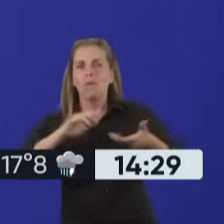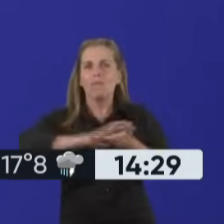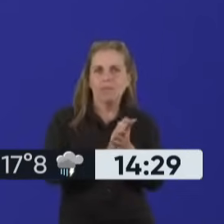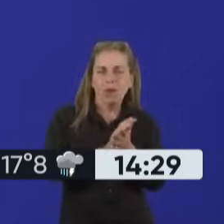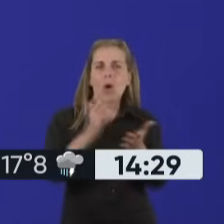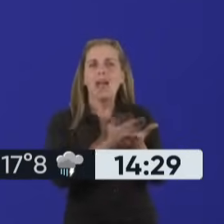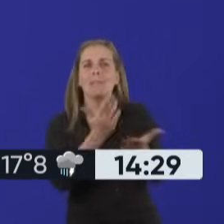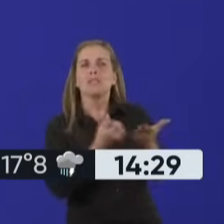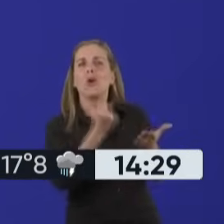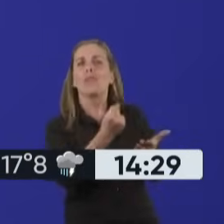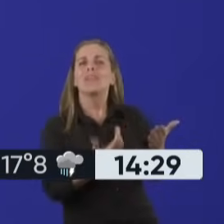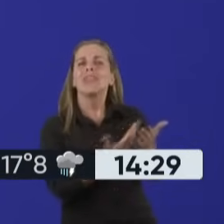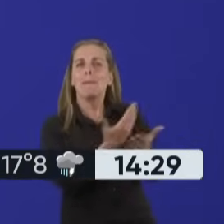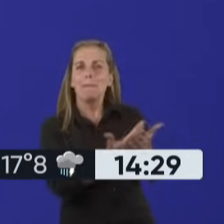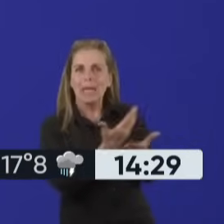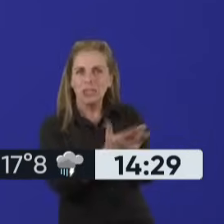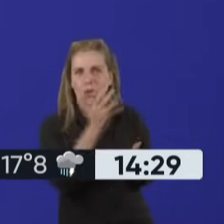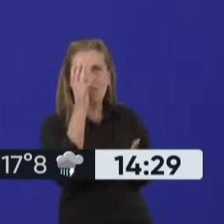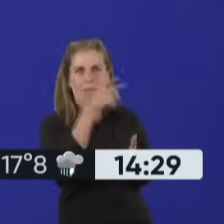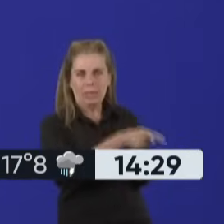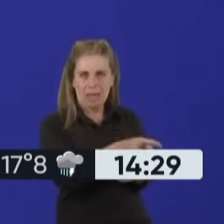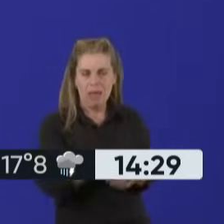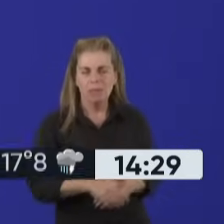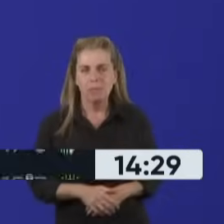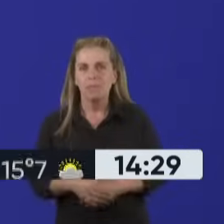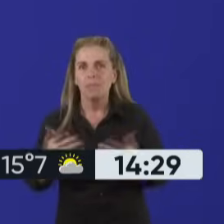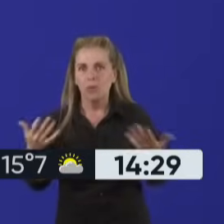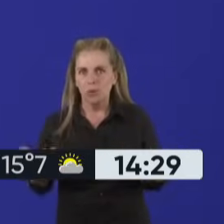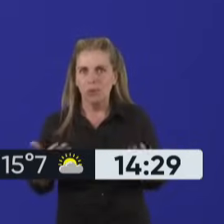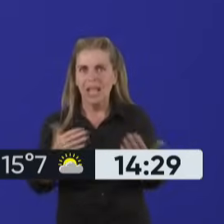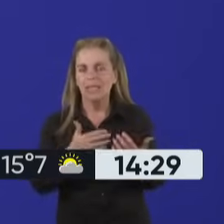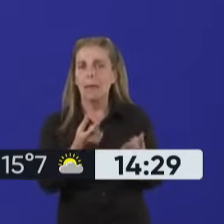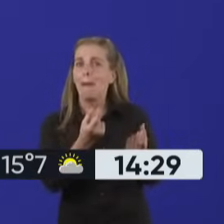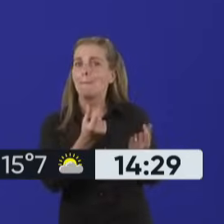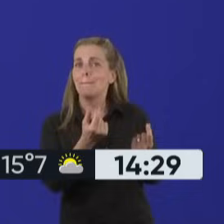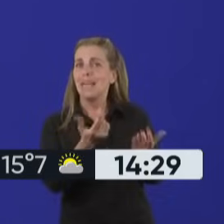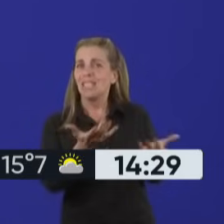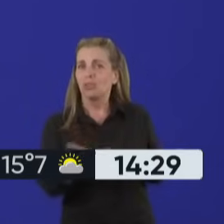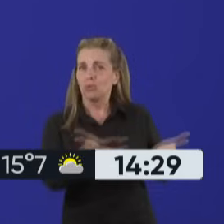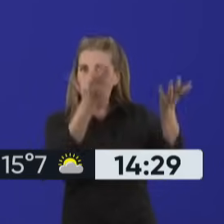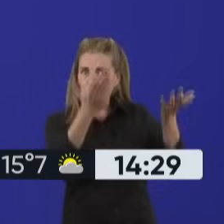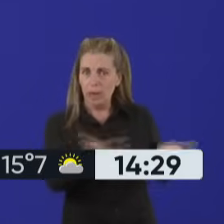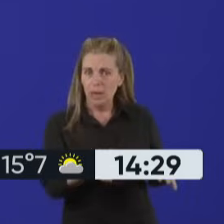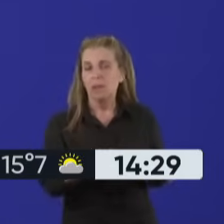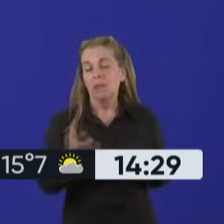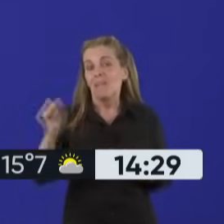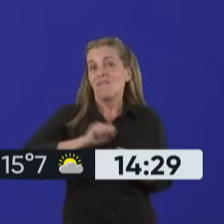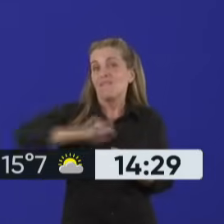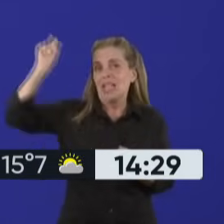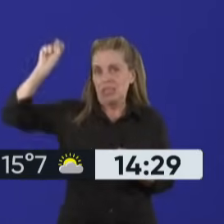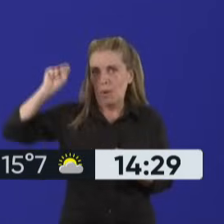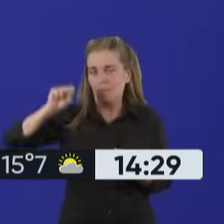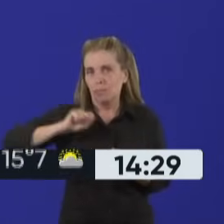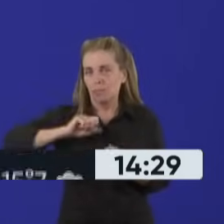las dos cosas a la vez, que genera una pérdida del poder adquisitivo del dinero y todos los precios expresados en unidades monetarias suben. Y